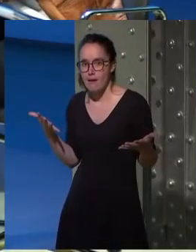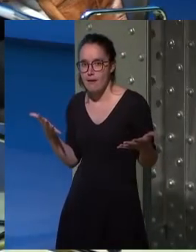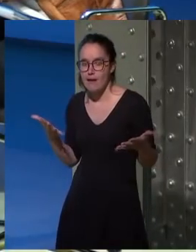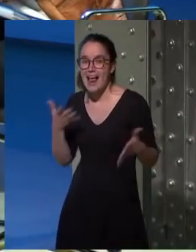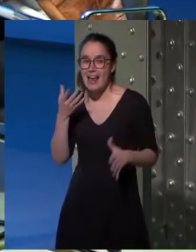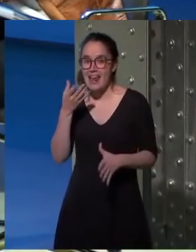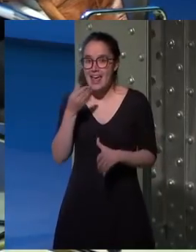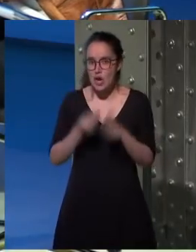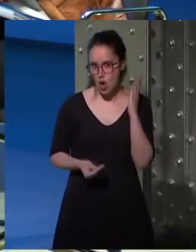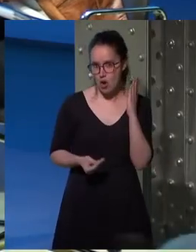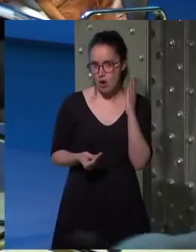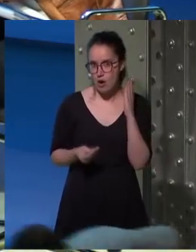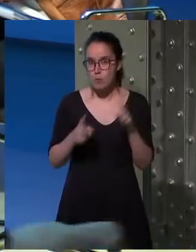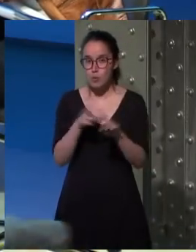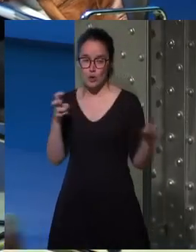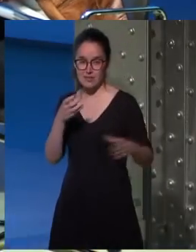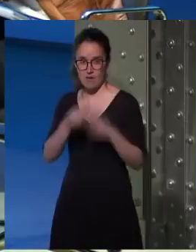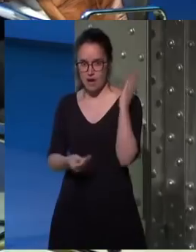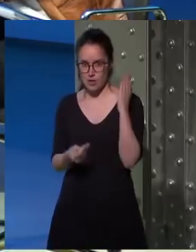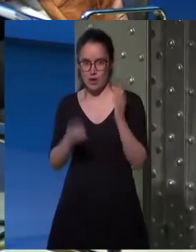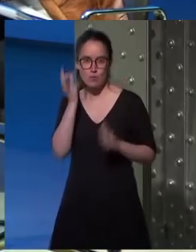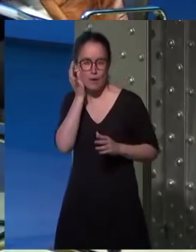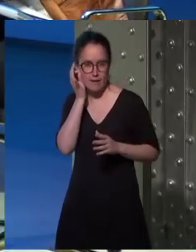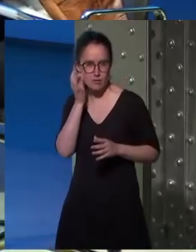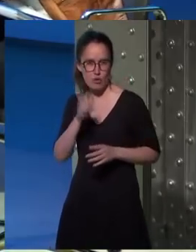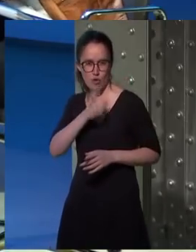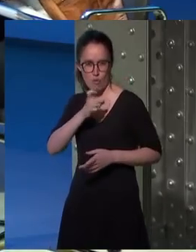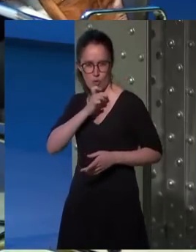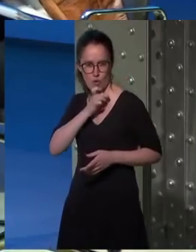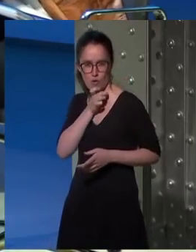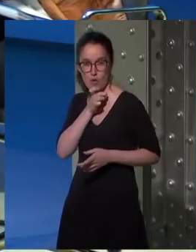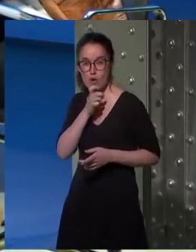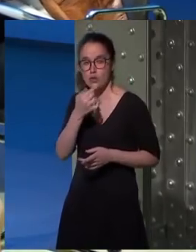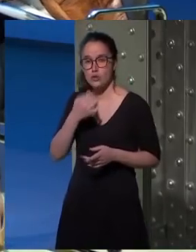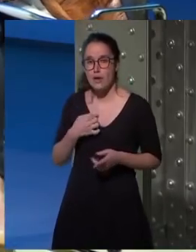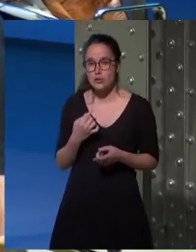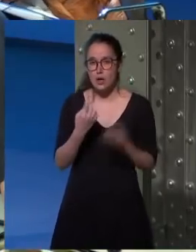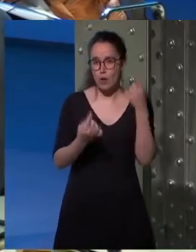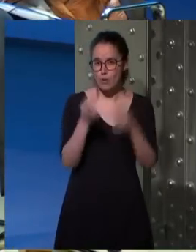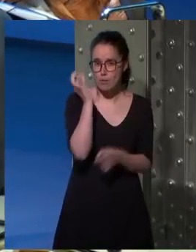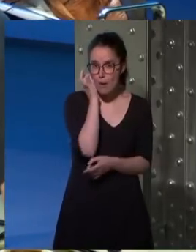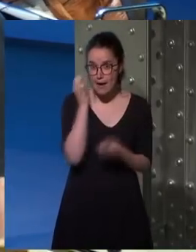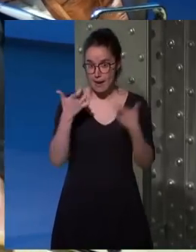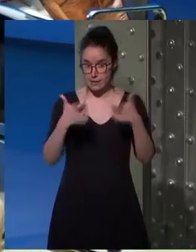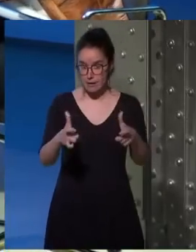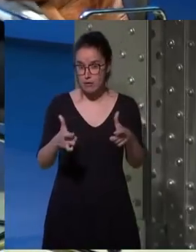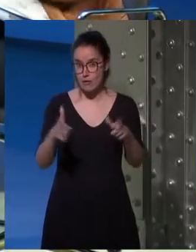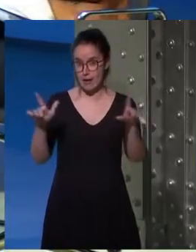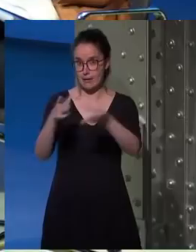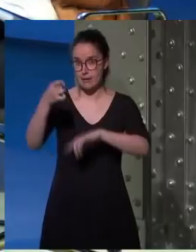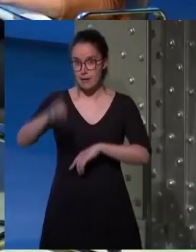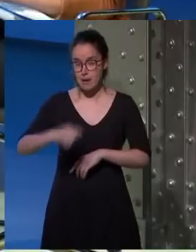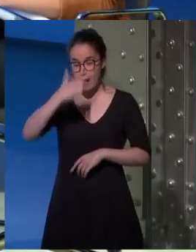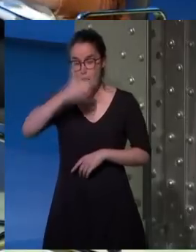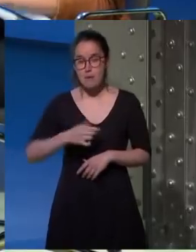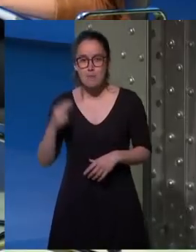el error. El cómo enfocamos el error las mujeres, ¿no? Que muchas veces, y nos lo ha dicho alguna mujer en la sección incluso, ¿no? De a